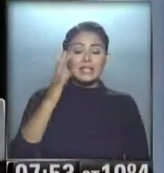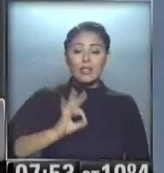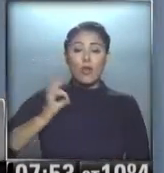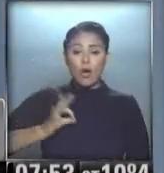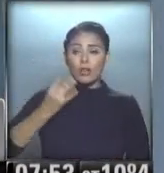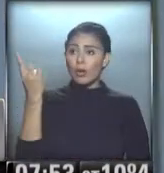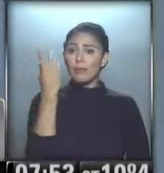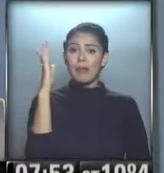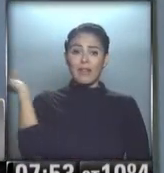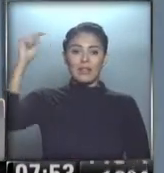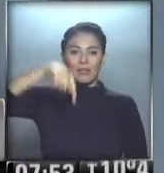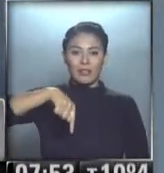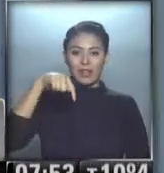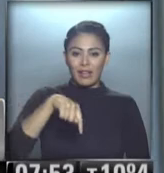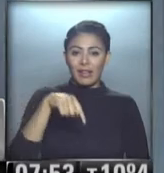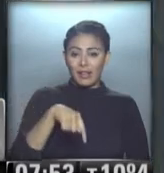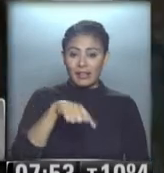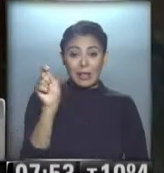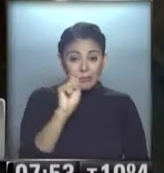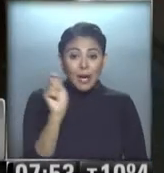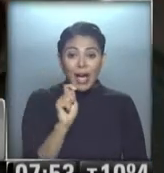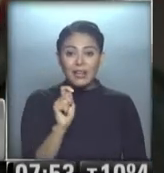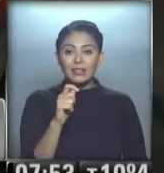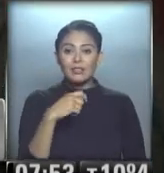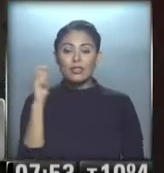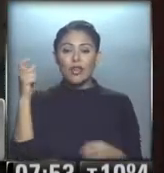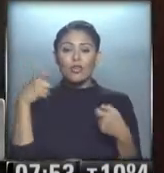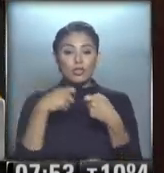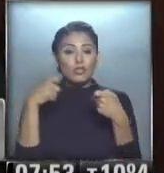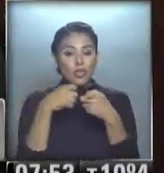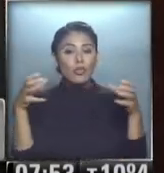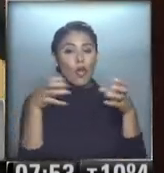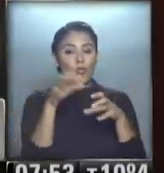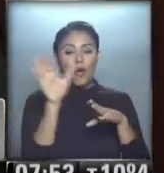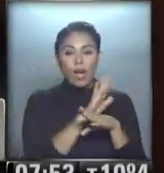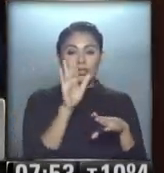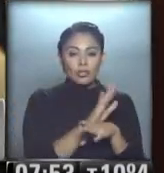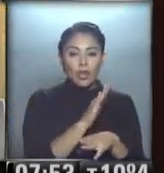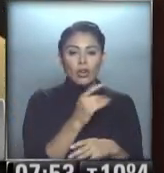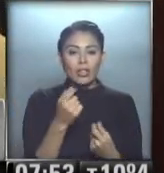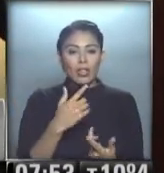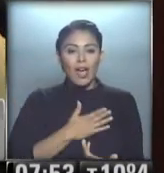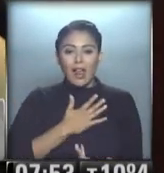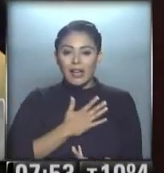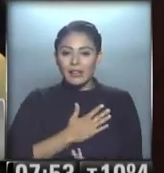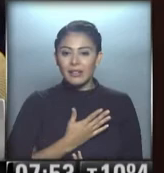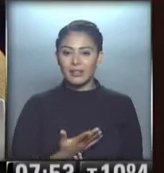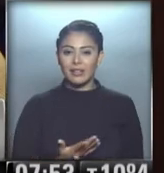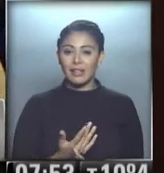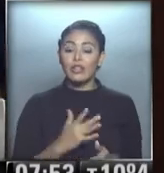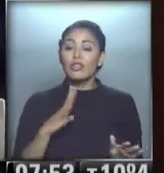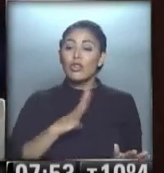vez vine a esta casa, ahora en este mes, y me hice socio de actores y me dio mucha alegría hacerlo y